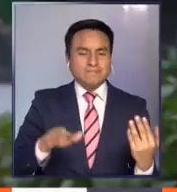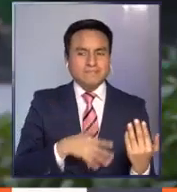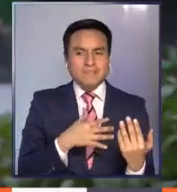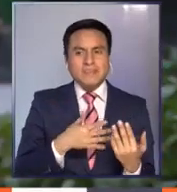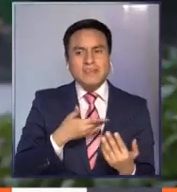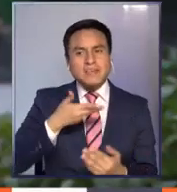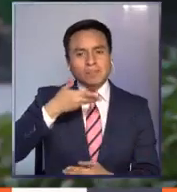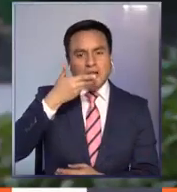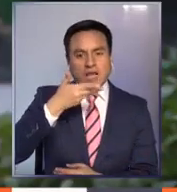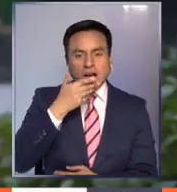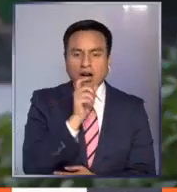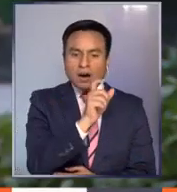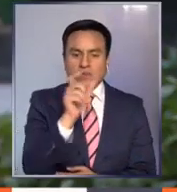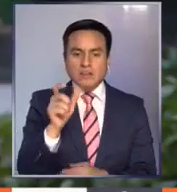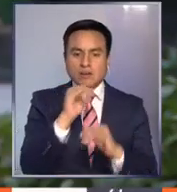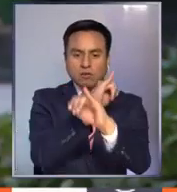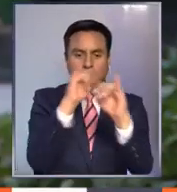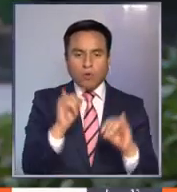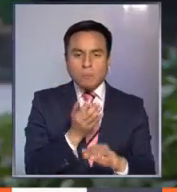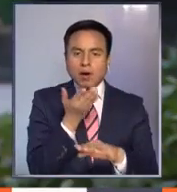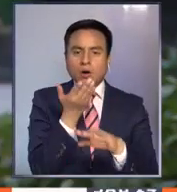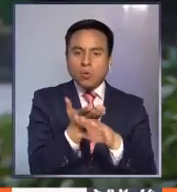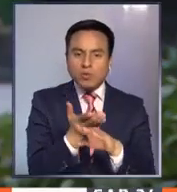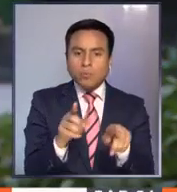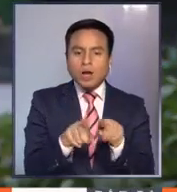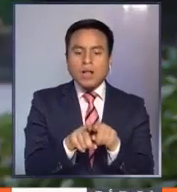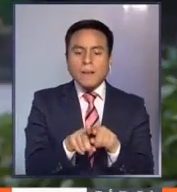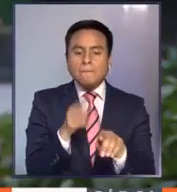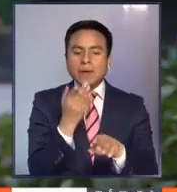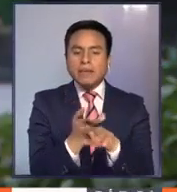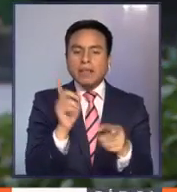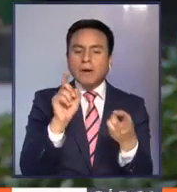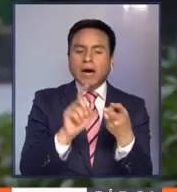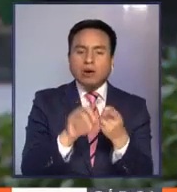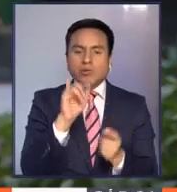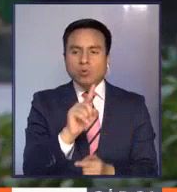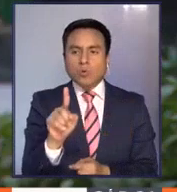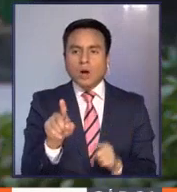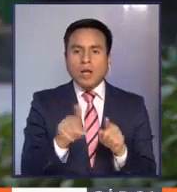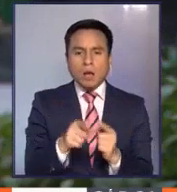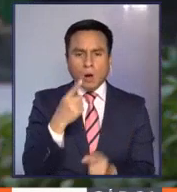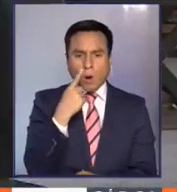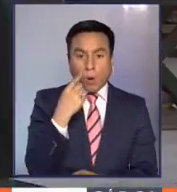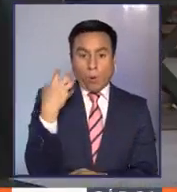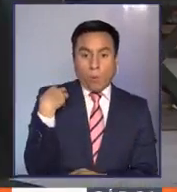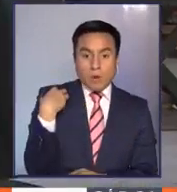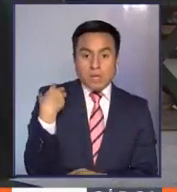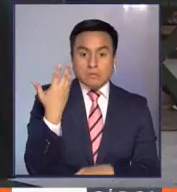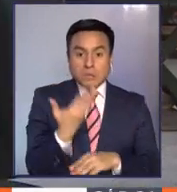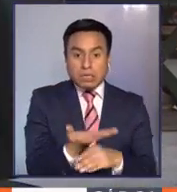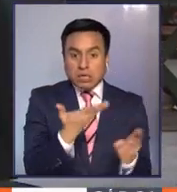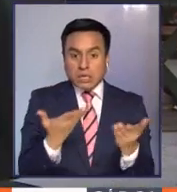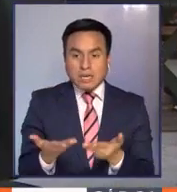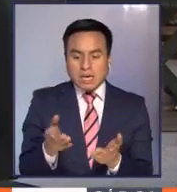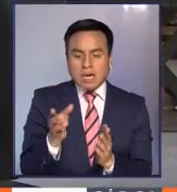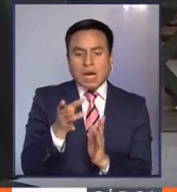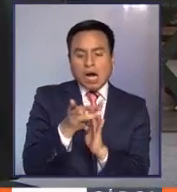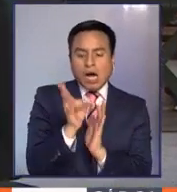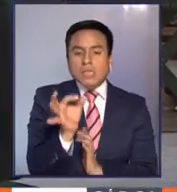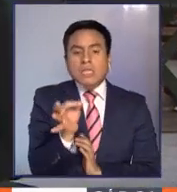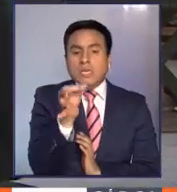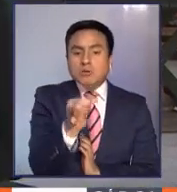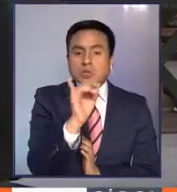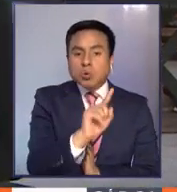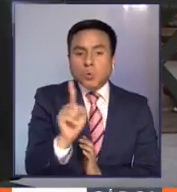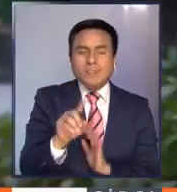Palabras que se usan, las técnicas que se usan, el pedir la mano o no, corresponde el hombre que invite o no, que entregue un anillo o no, eso